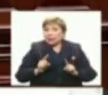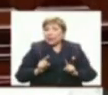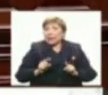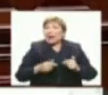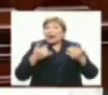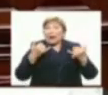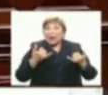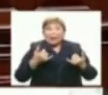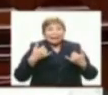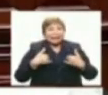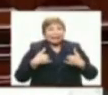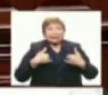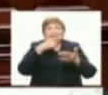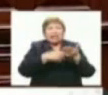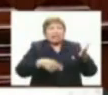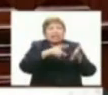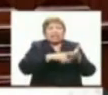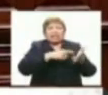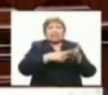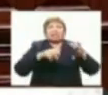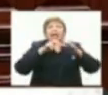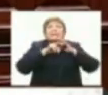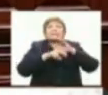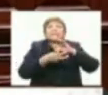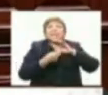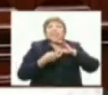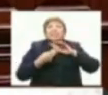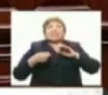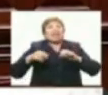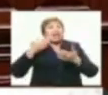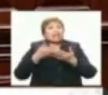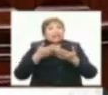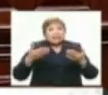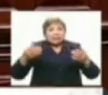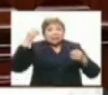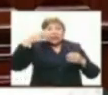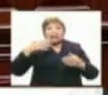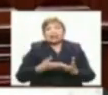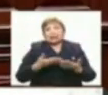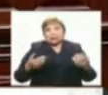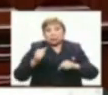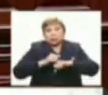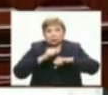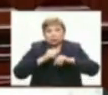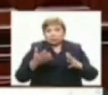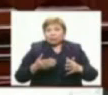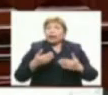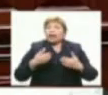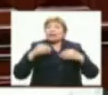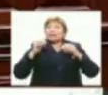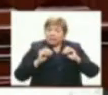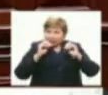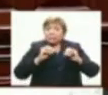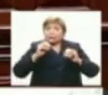hoy se tiene una anomia crítica en el sector de minería, energía e hidrocarburos. Implementaremos